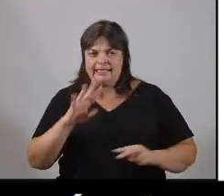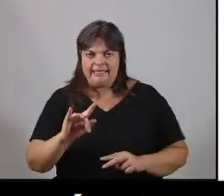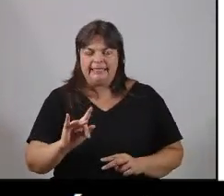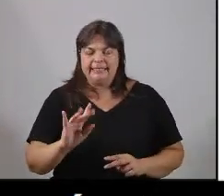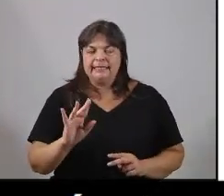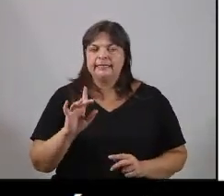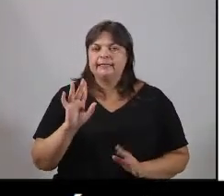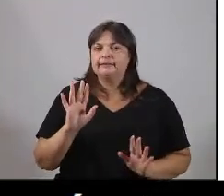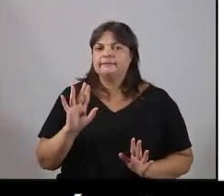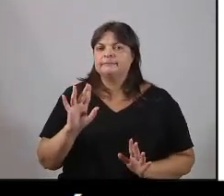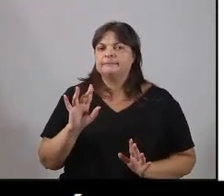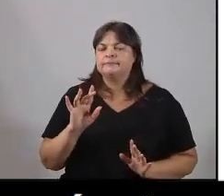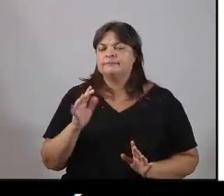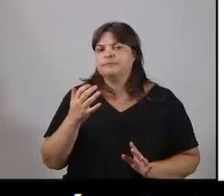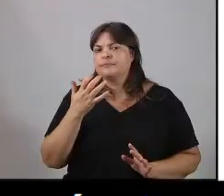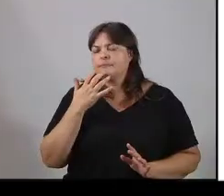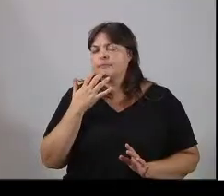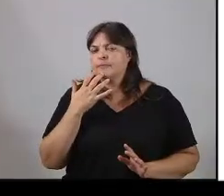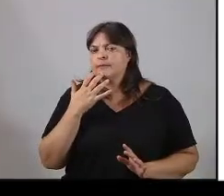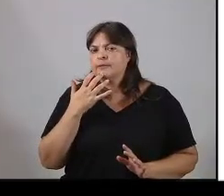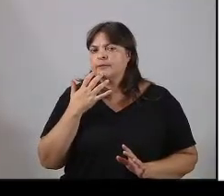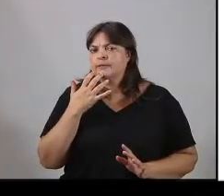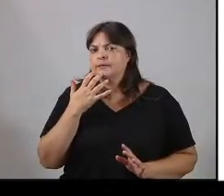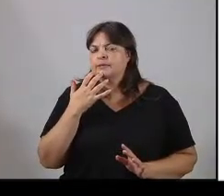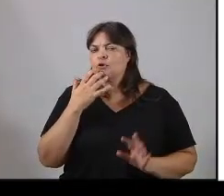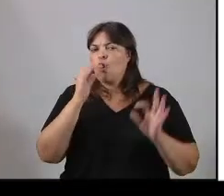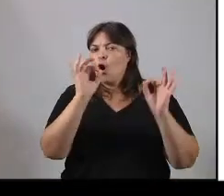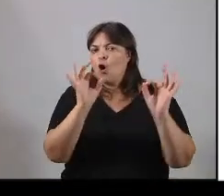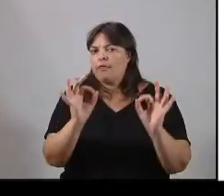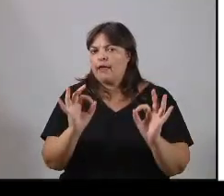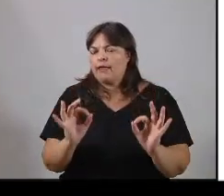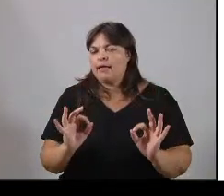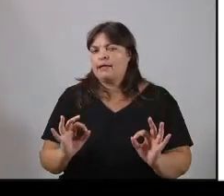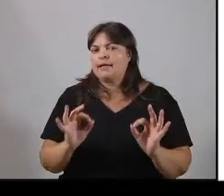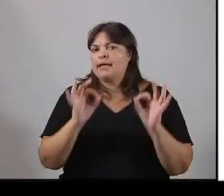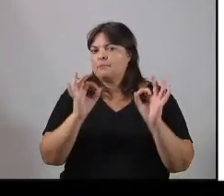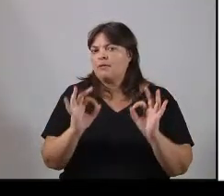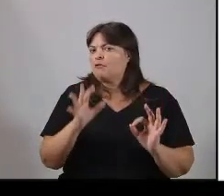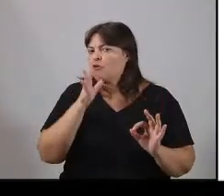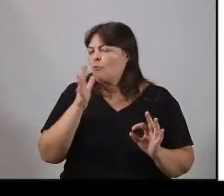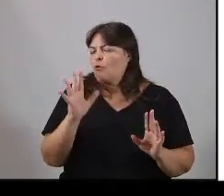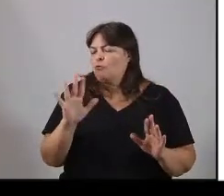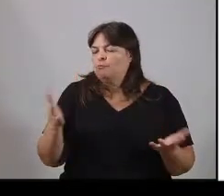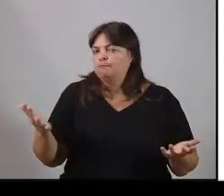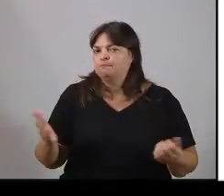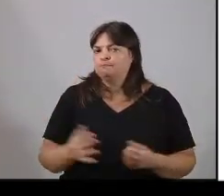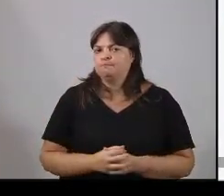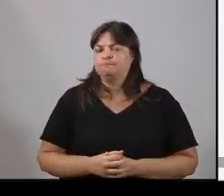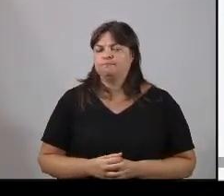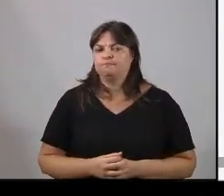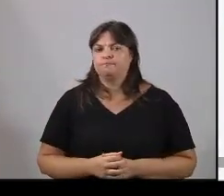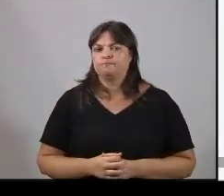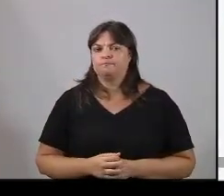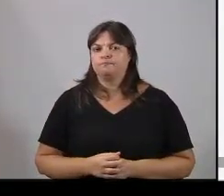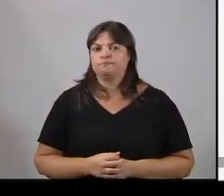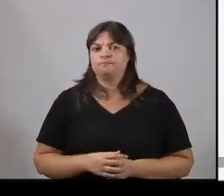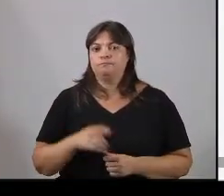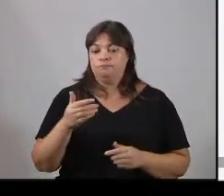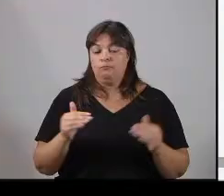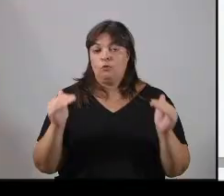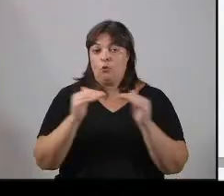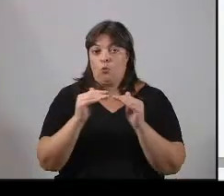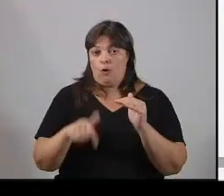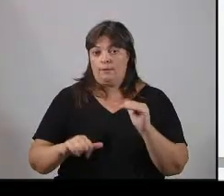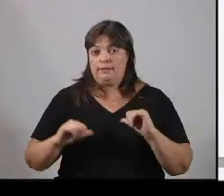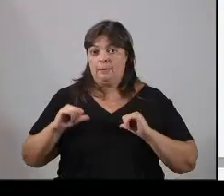ha determinado un orden concreto por alguna cosa o no. Pues empiezan este jueves, como os